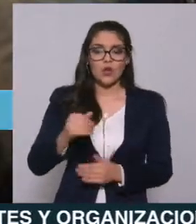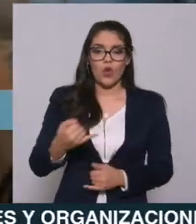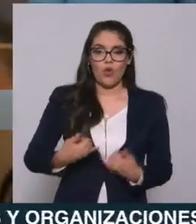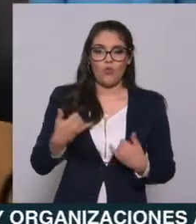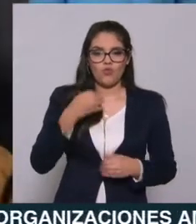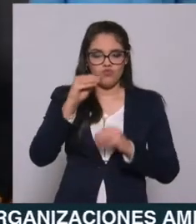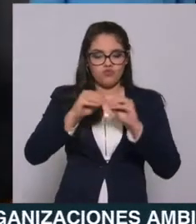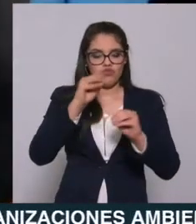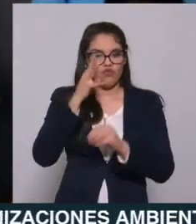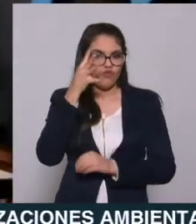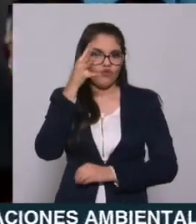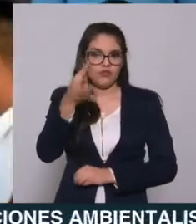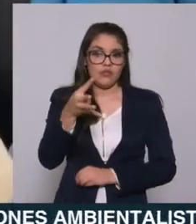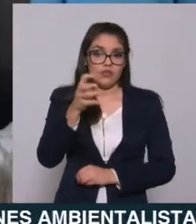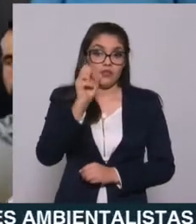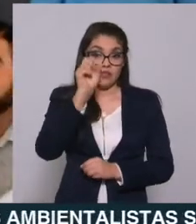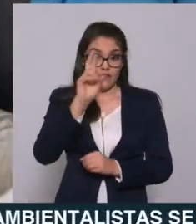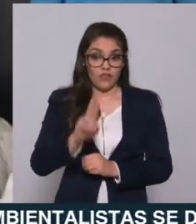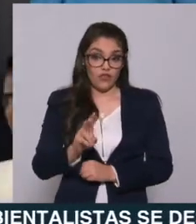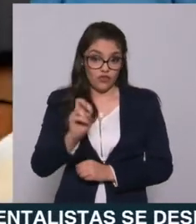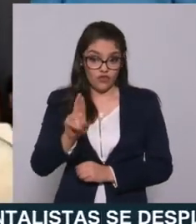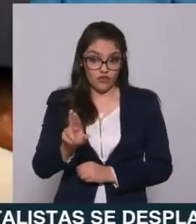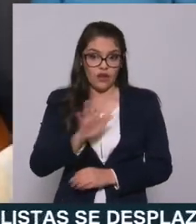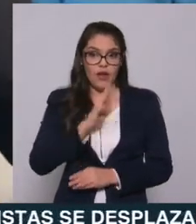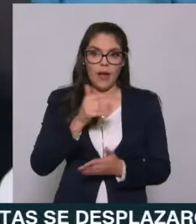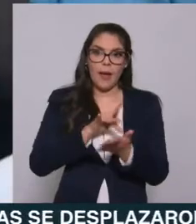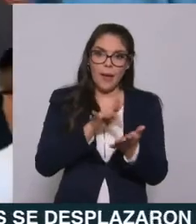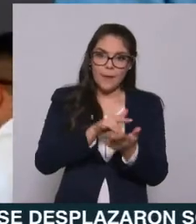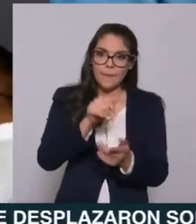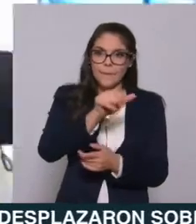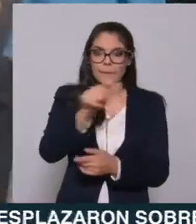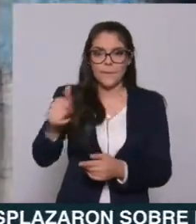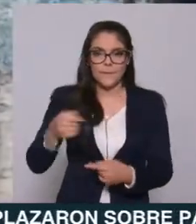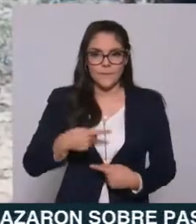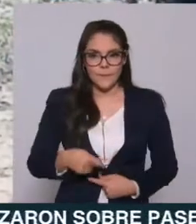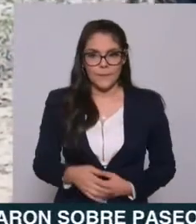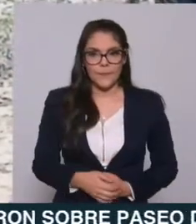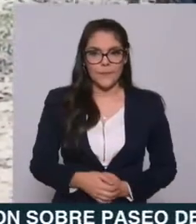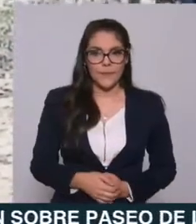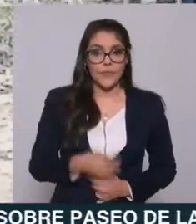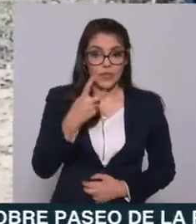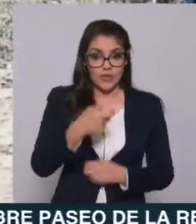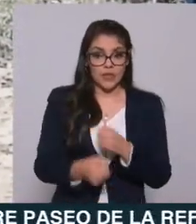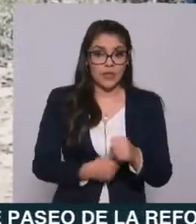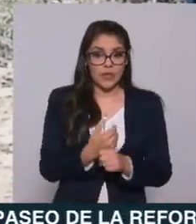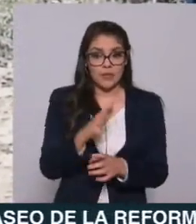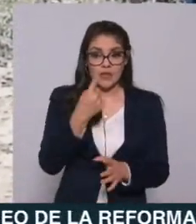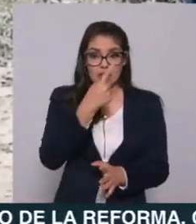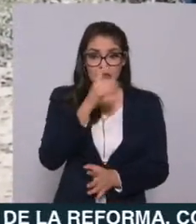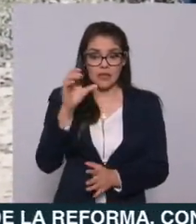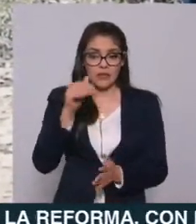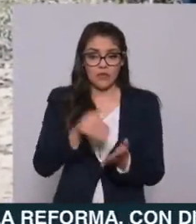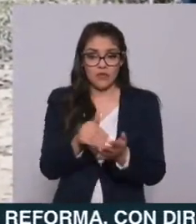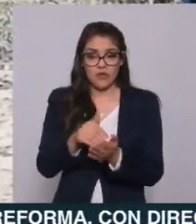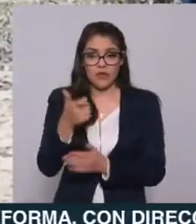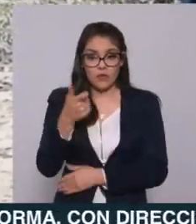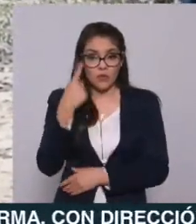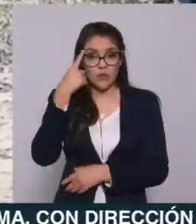El Salvador ya se está apoyando a los beneficiarios. Para este año se hará una inversión de $100 millones y el año